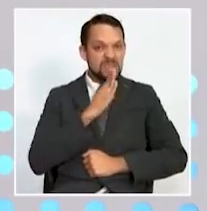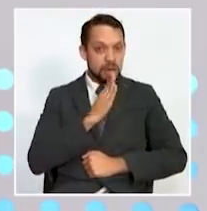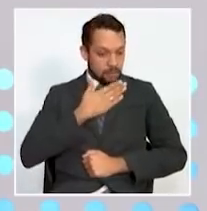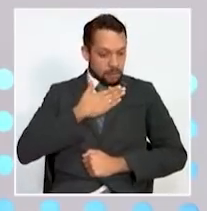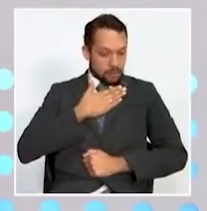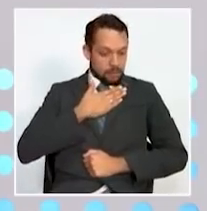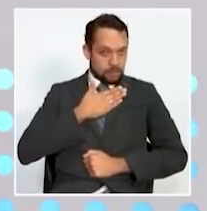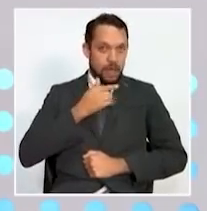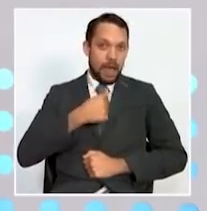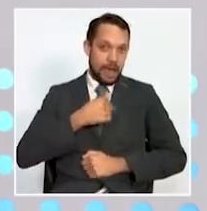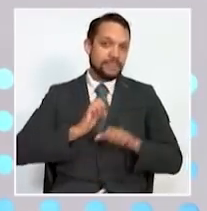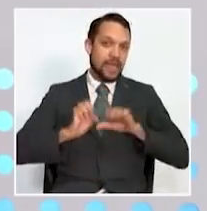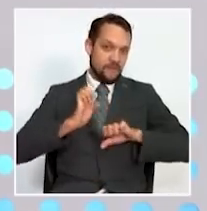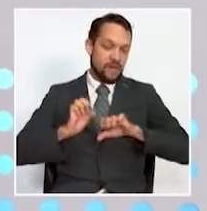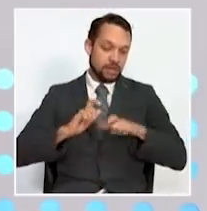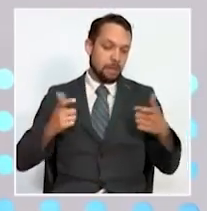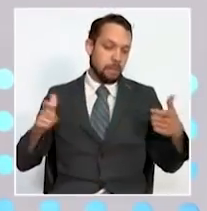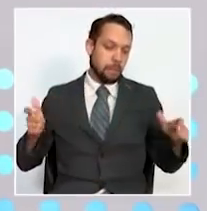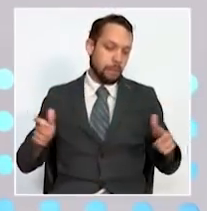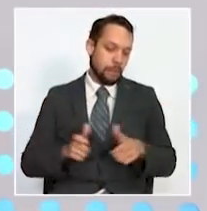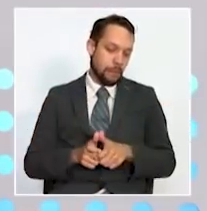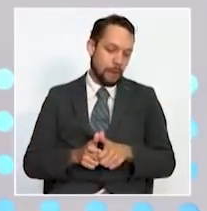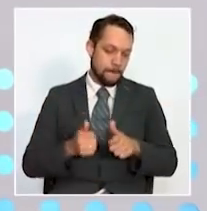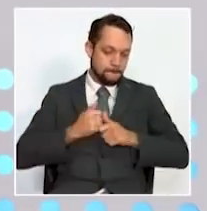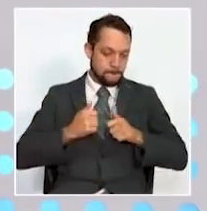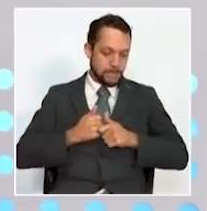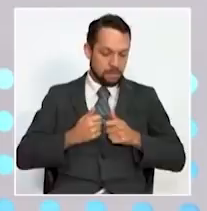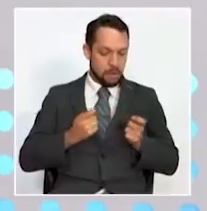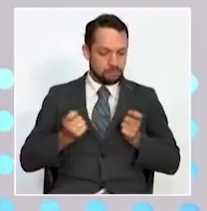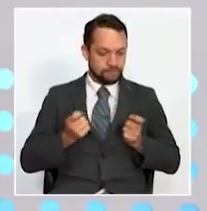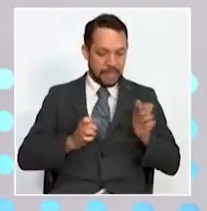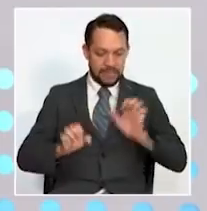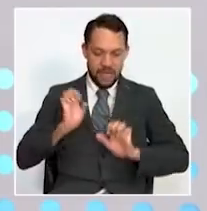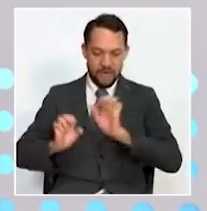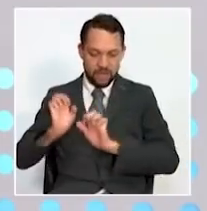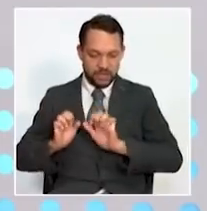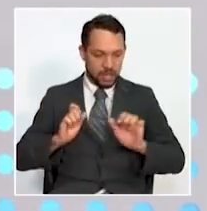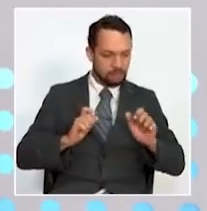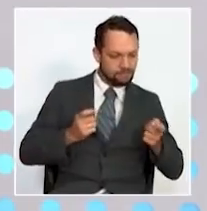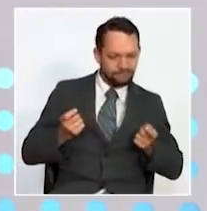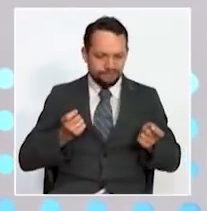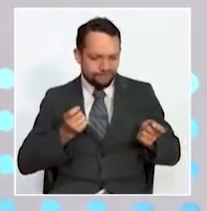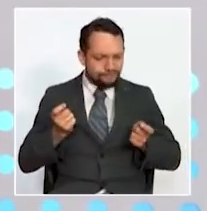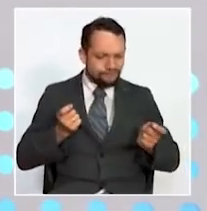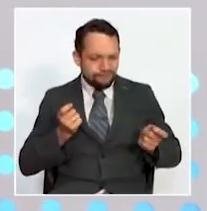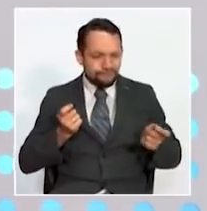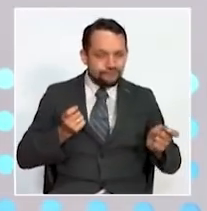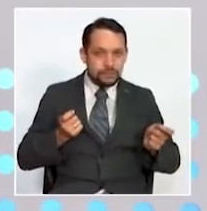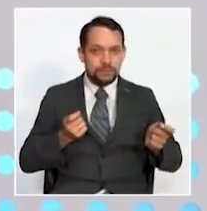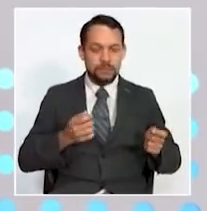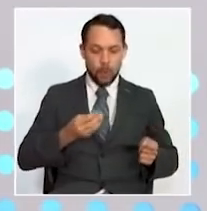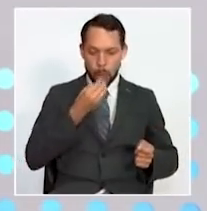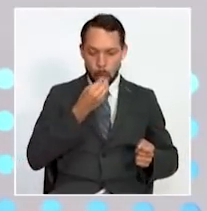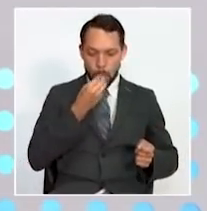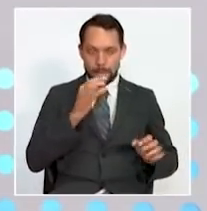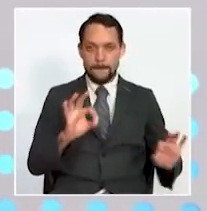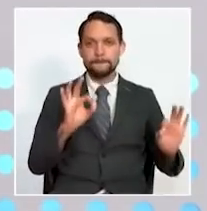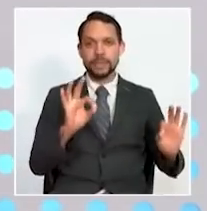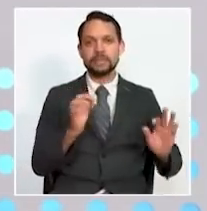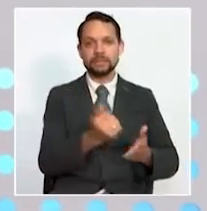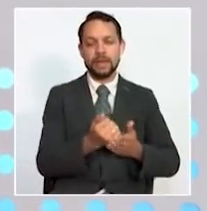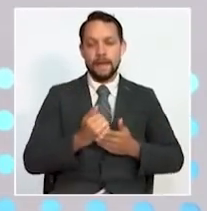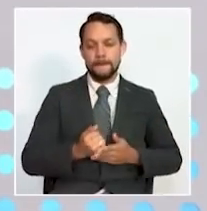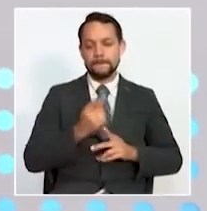mi sistema de defensas. Y cuando yo mejoro mi sistema de defensas con toda esa parte gastrointestinal, el paciente